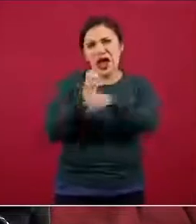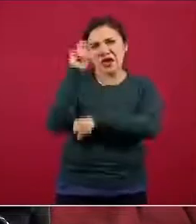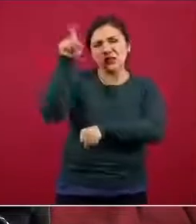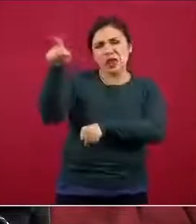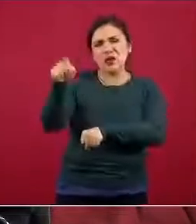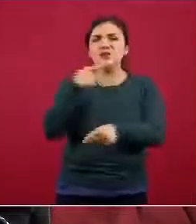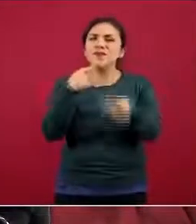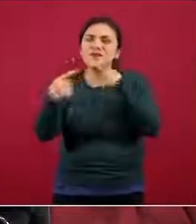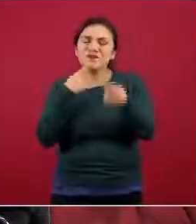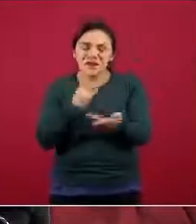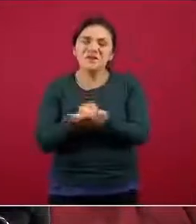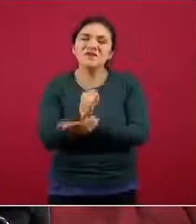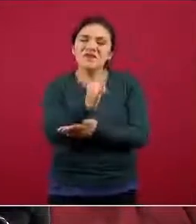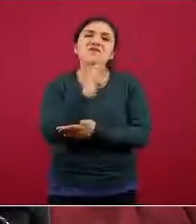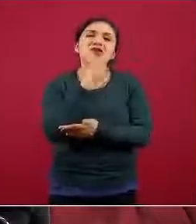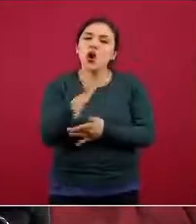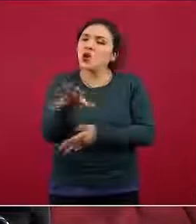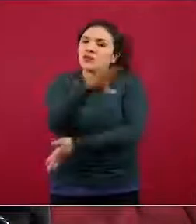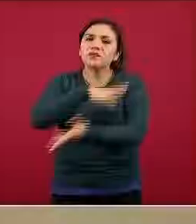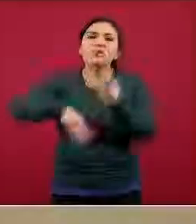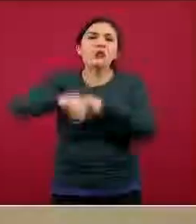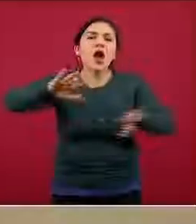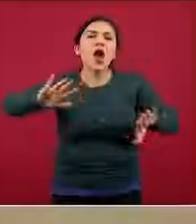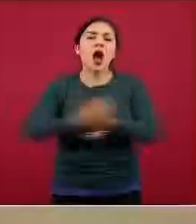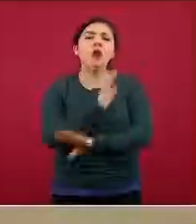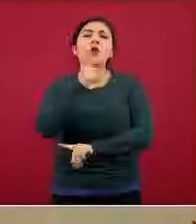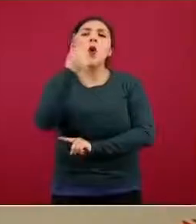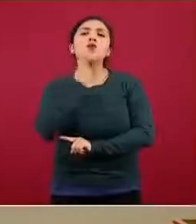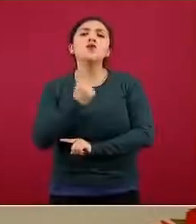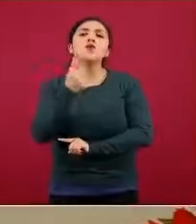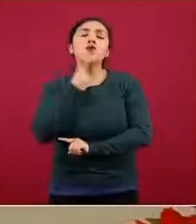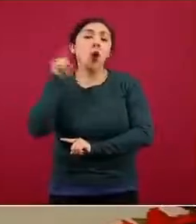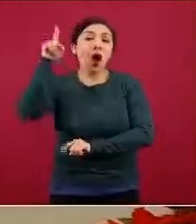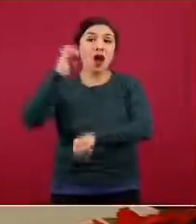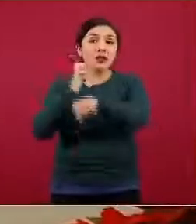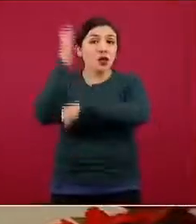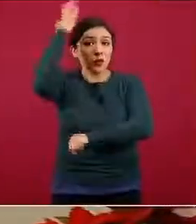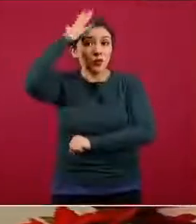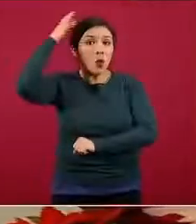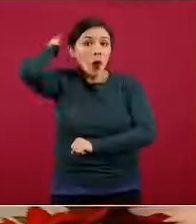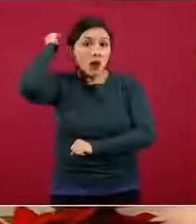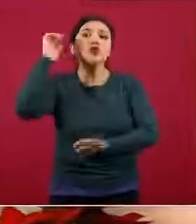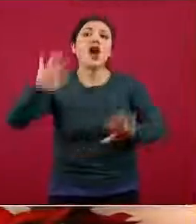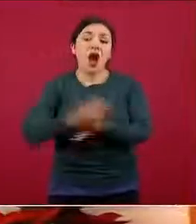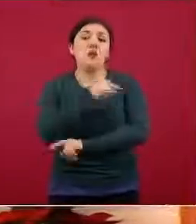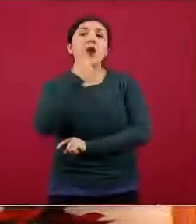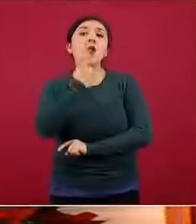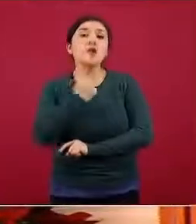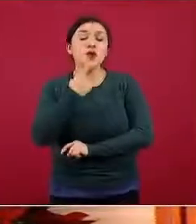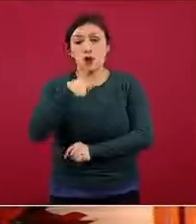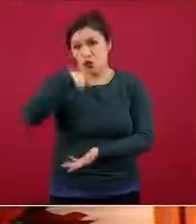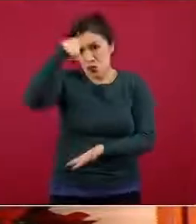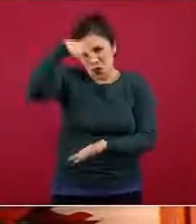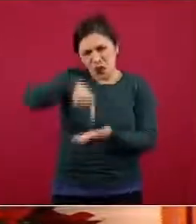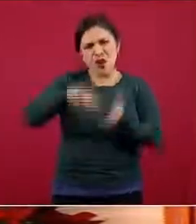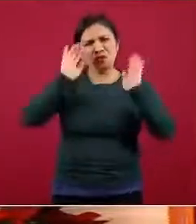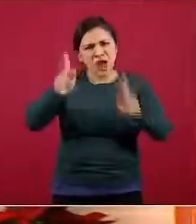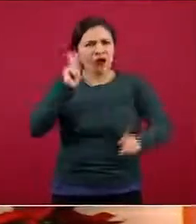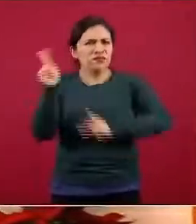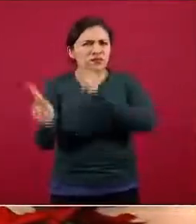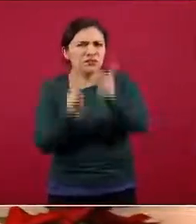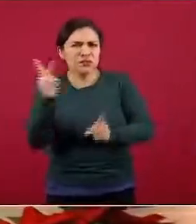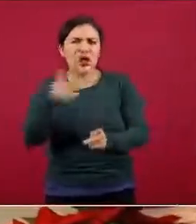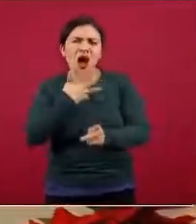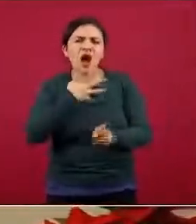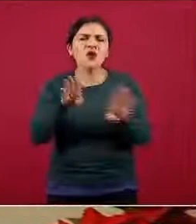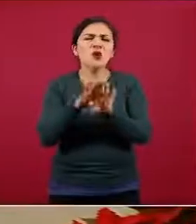pues han decidido pasar al riesgo máximo, al riesgo de rojo, y creemos, lo hemos consultado, hubo una